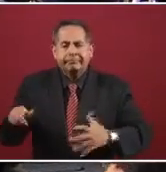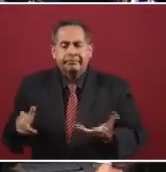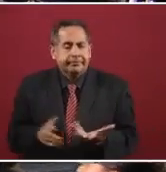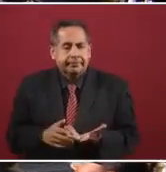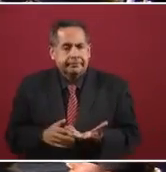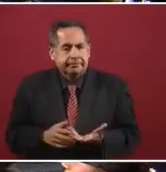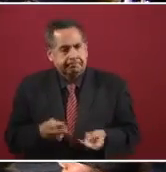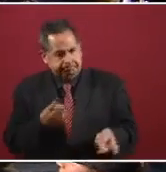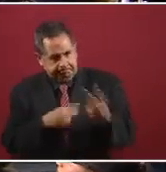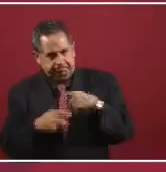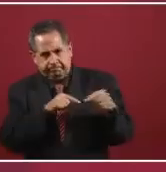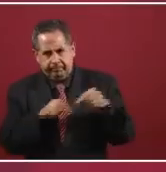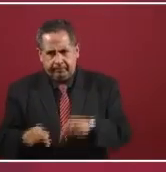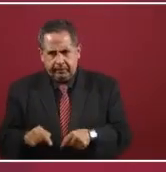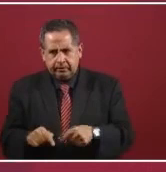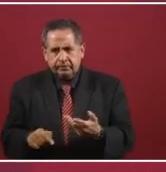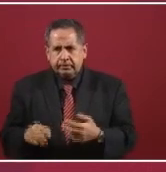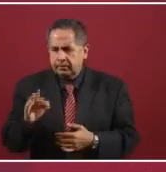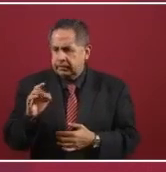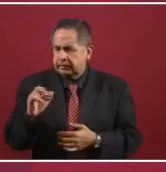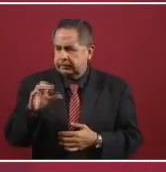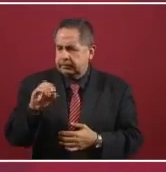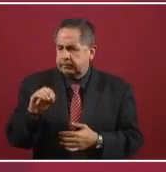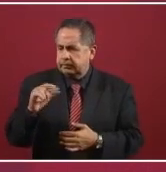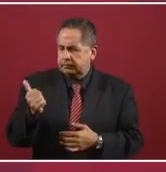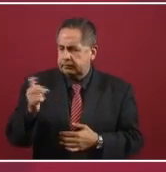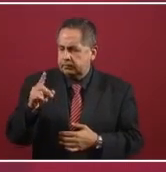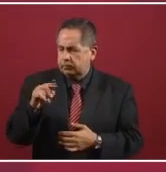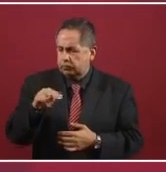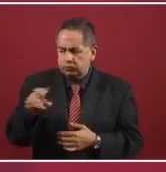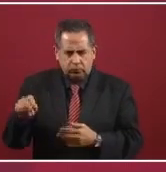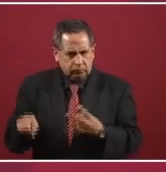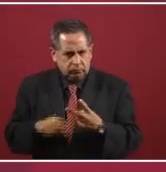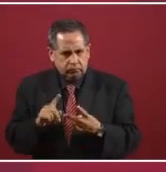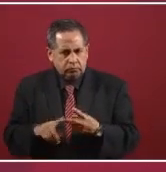venga Francisco Garduño, de Migración,